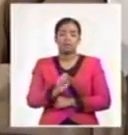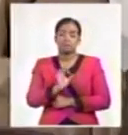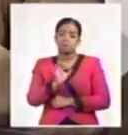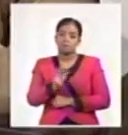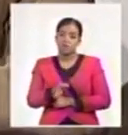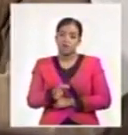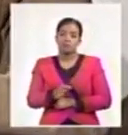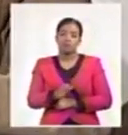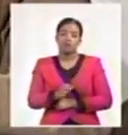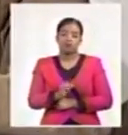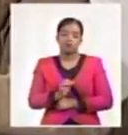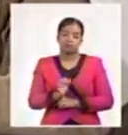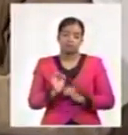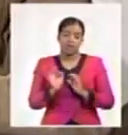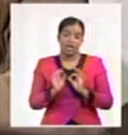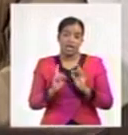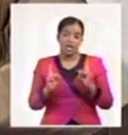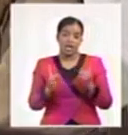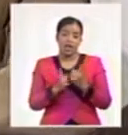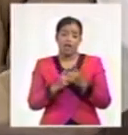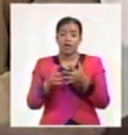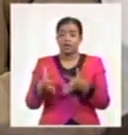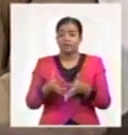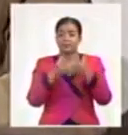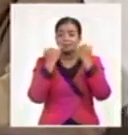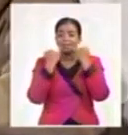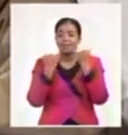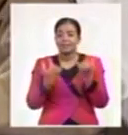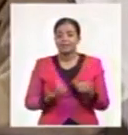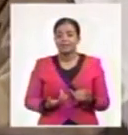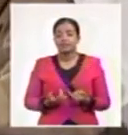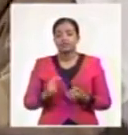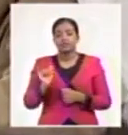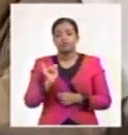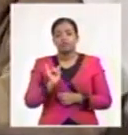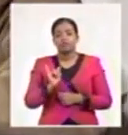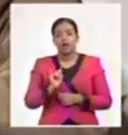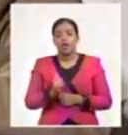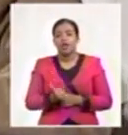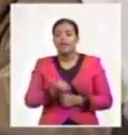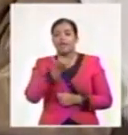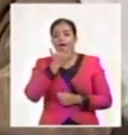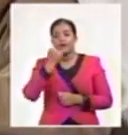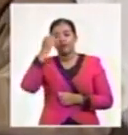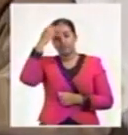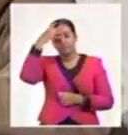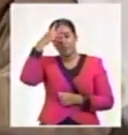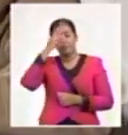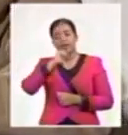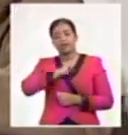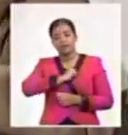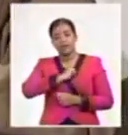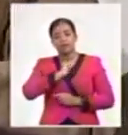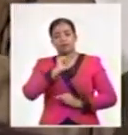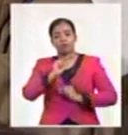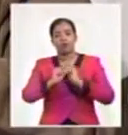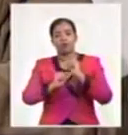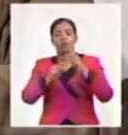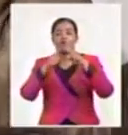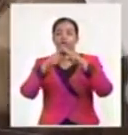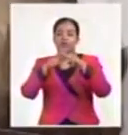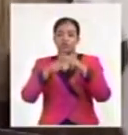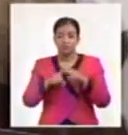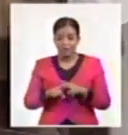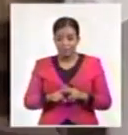tiros también. A Estados Unidos le interesa recomponer desde luego todo lo que dañó Trump, el multilateralismo en todos los sentidos,